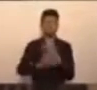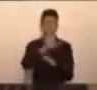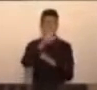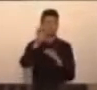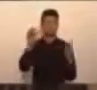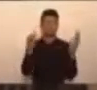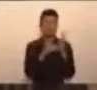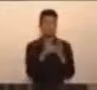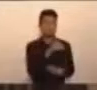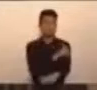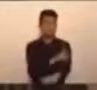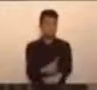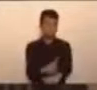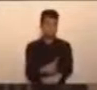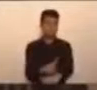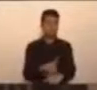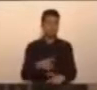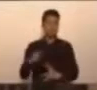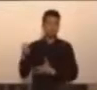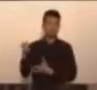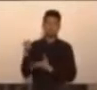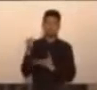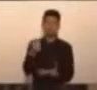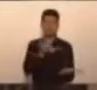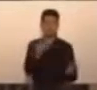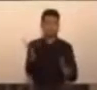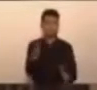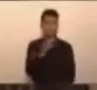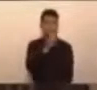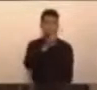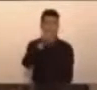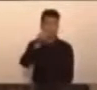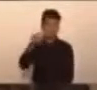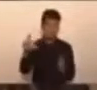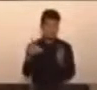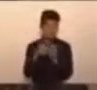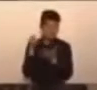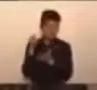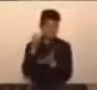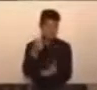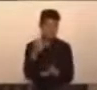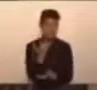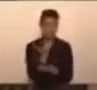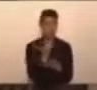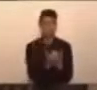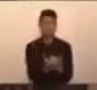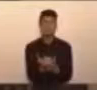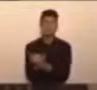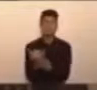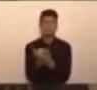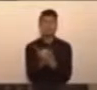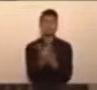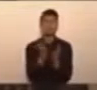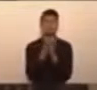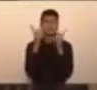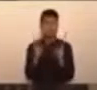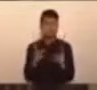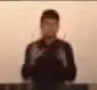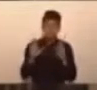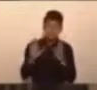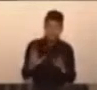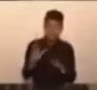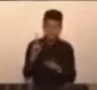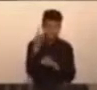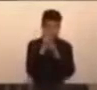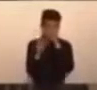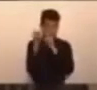y le regresaron algo así como 36 mil. A raíz de ese paro estudiantil que se dio